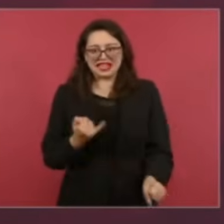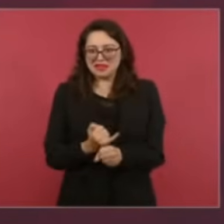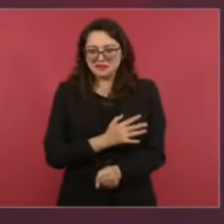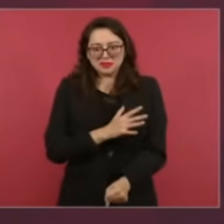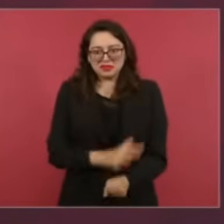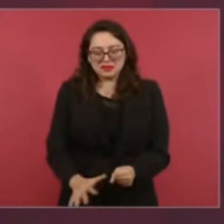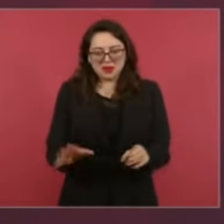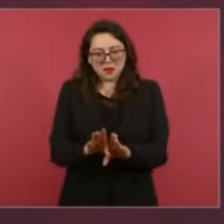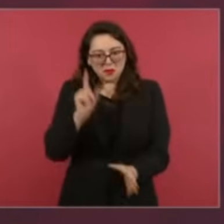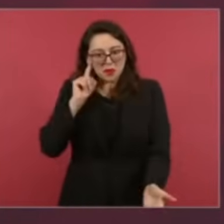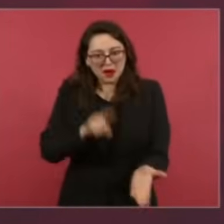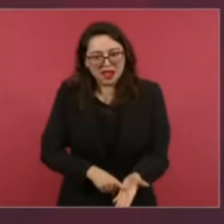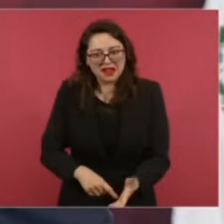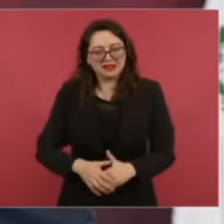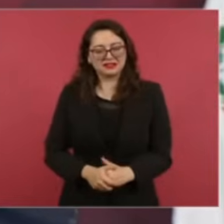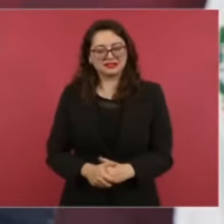monstruosa